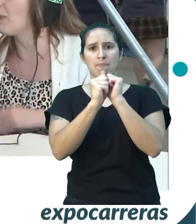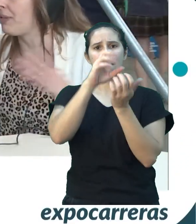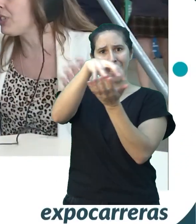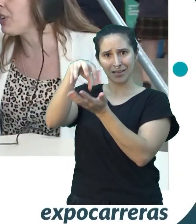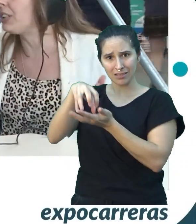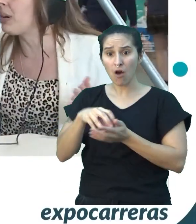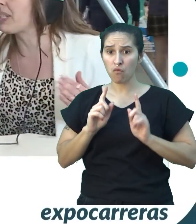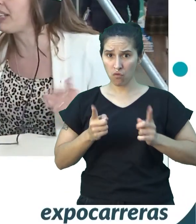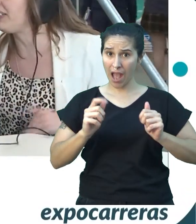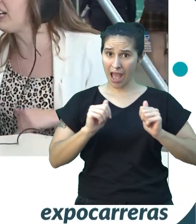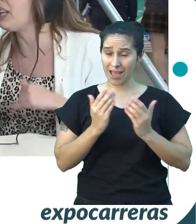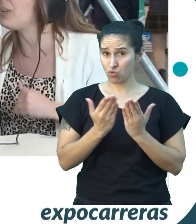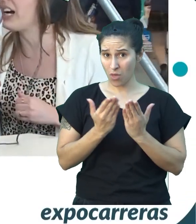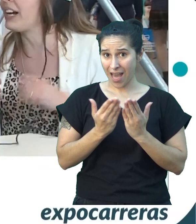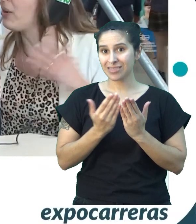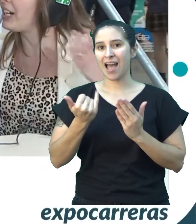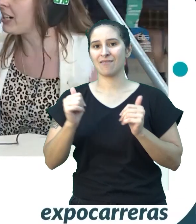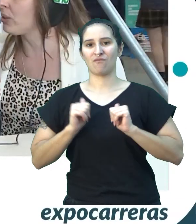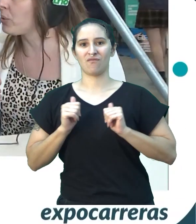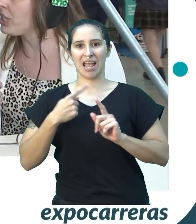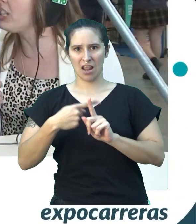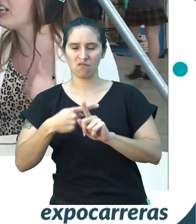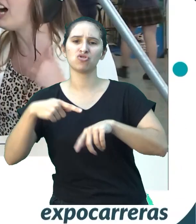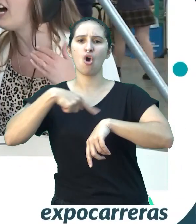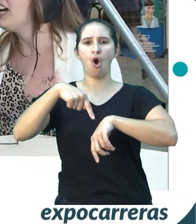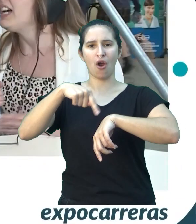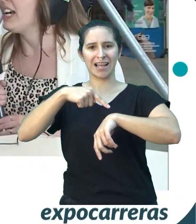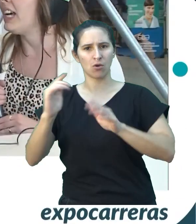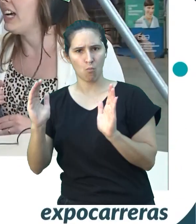los beneficios que tiene una pasantía de una carga horaria reducida,